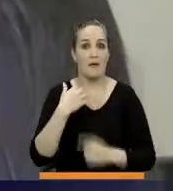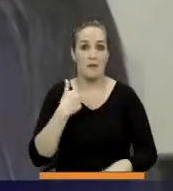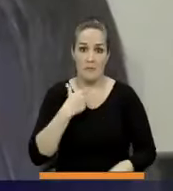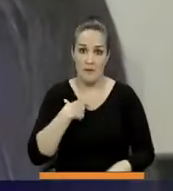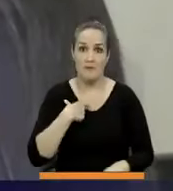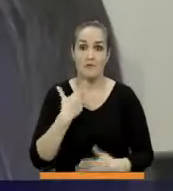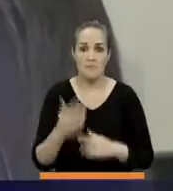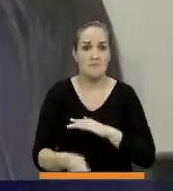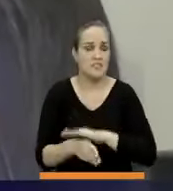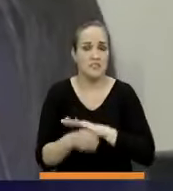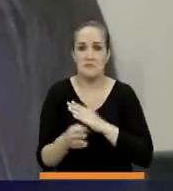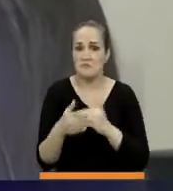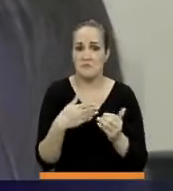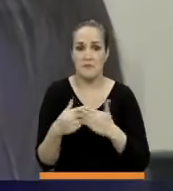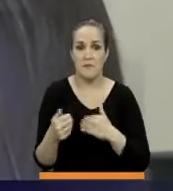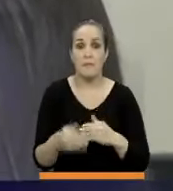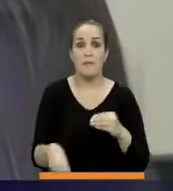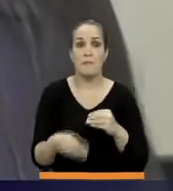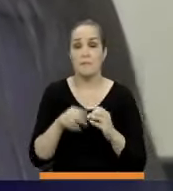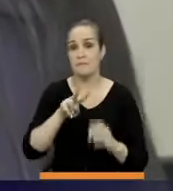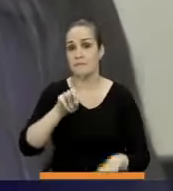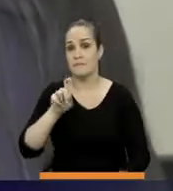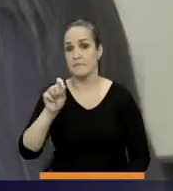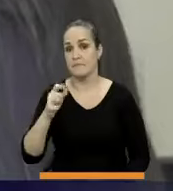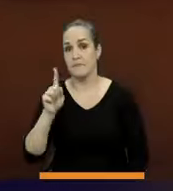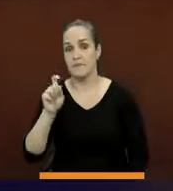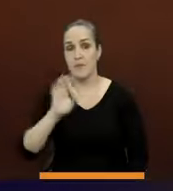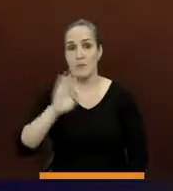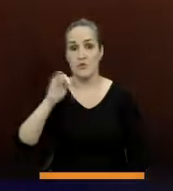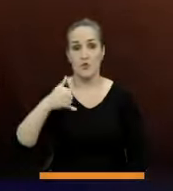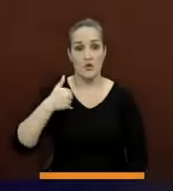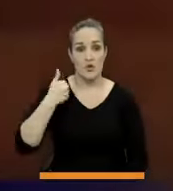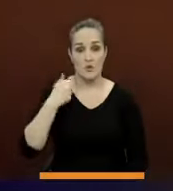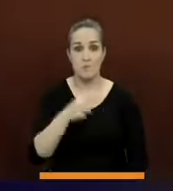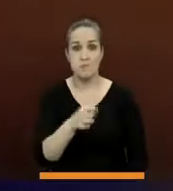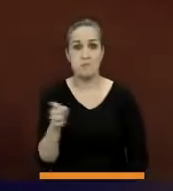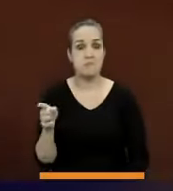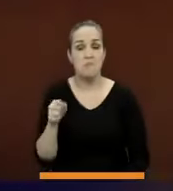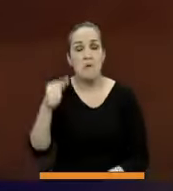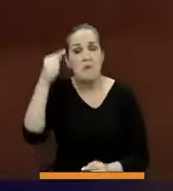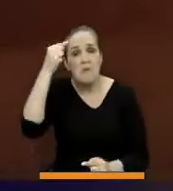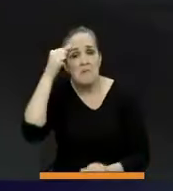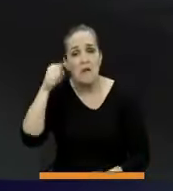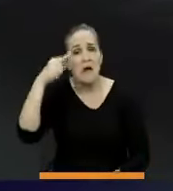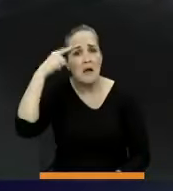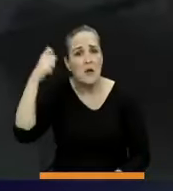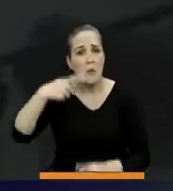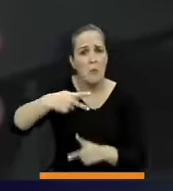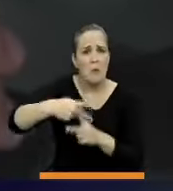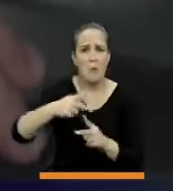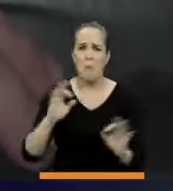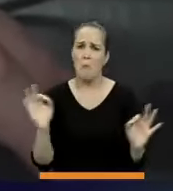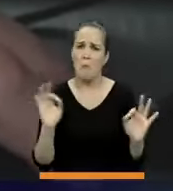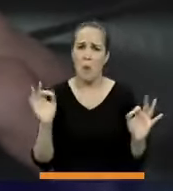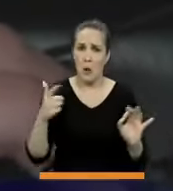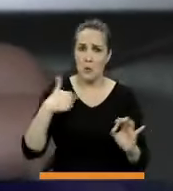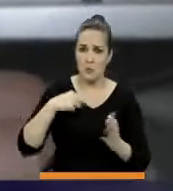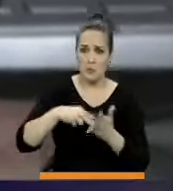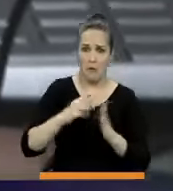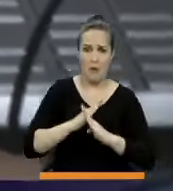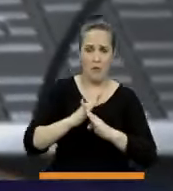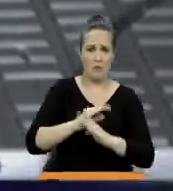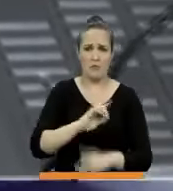siguen haciendo. Además, el 26,6% de los jóvenes no considera que estos riesgos sean suficientes para detener su